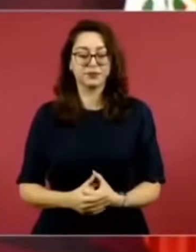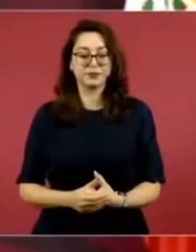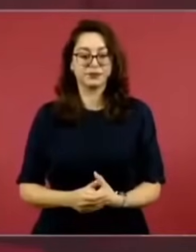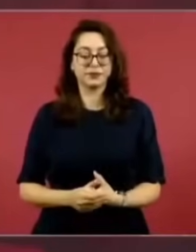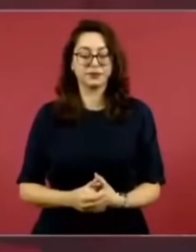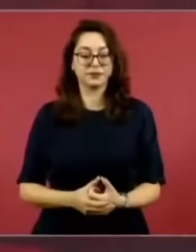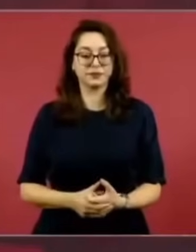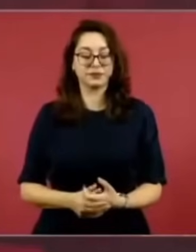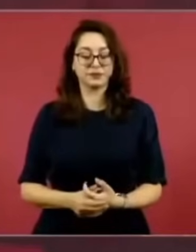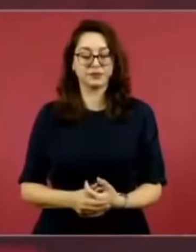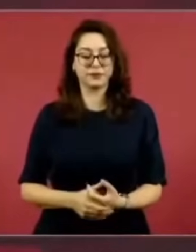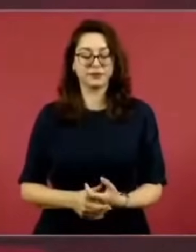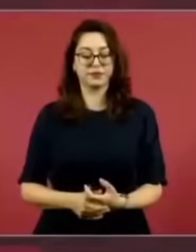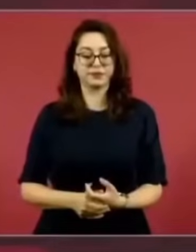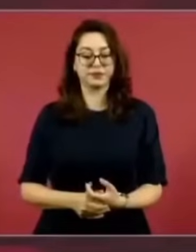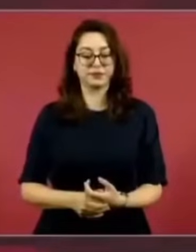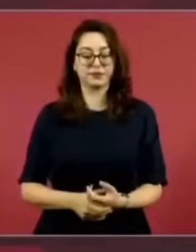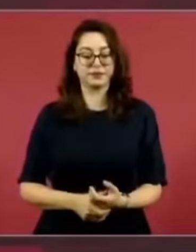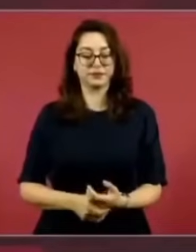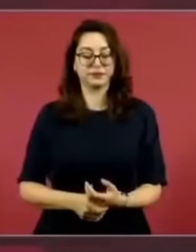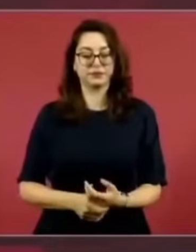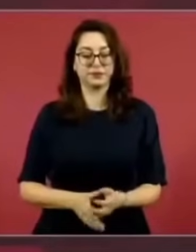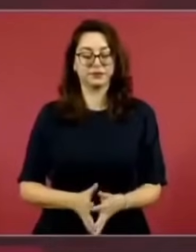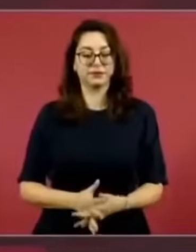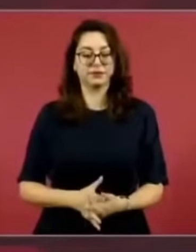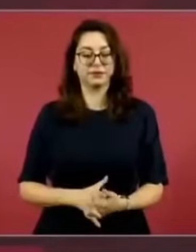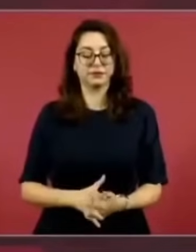que el potentado, ¿no?